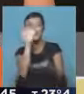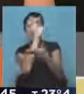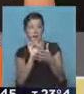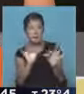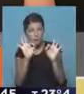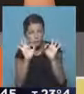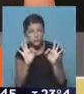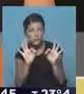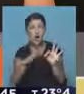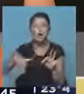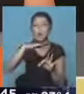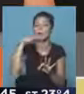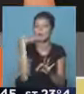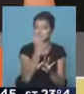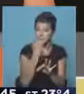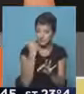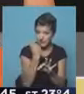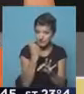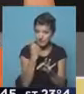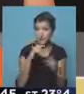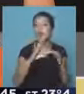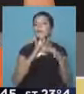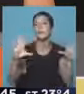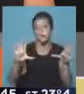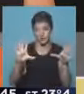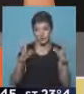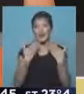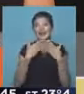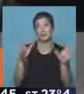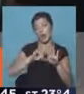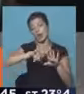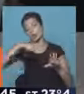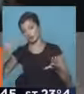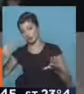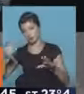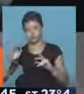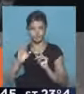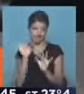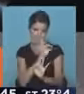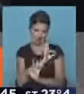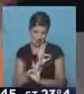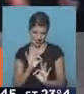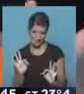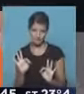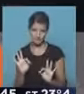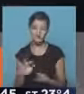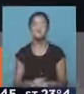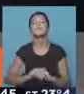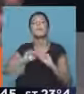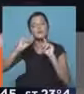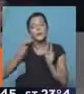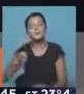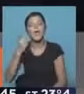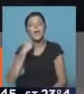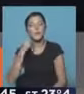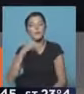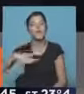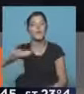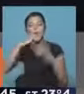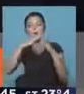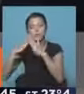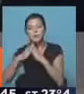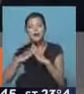los demócratas liberales los demás se quedaron en la casa y por otro lado el resentimiento de los conurbanos miren que